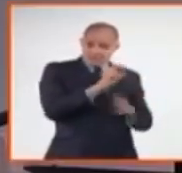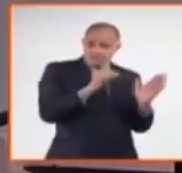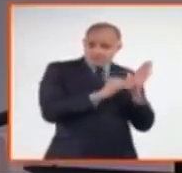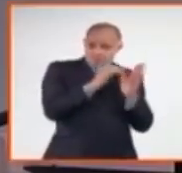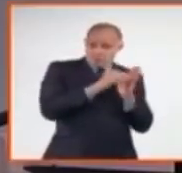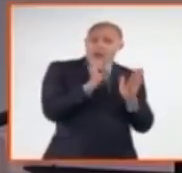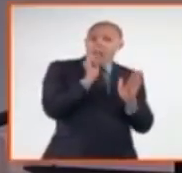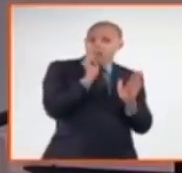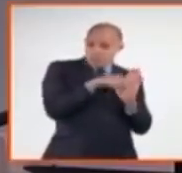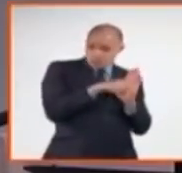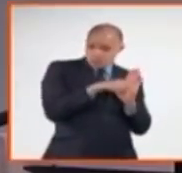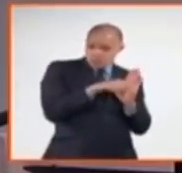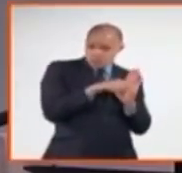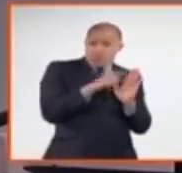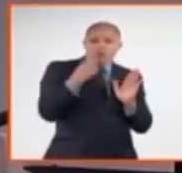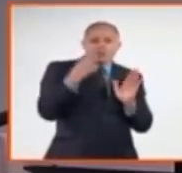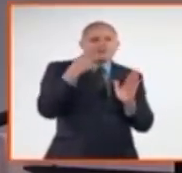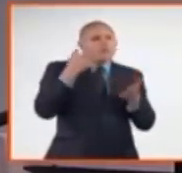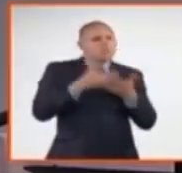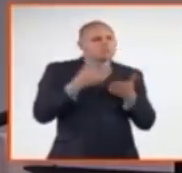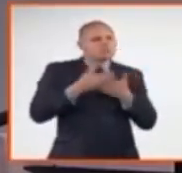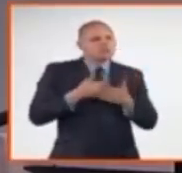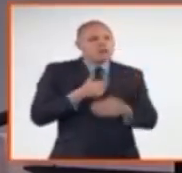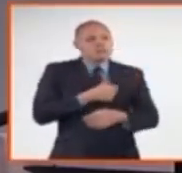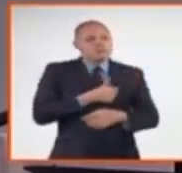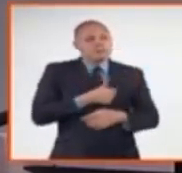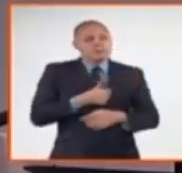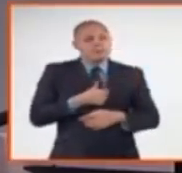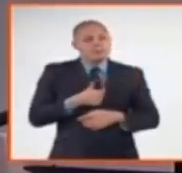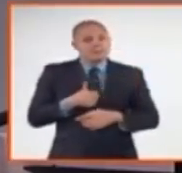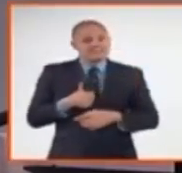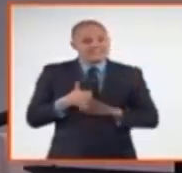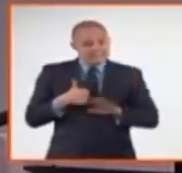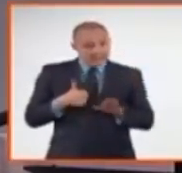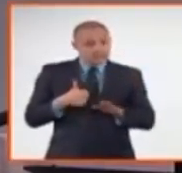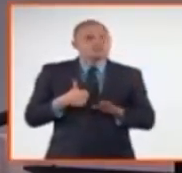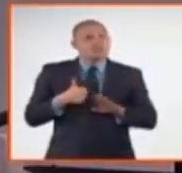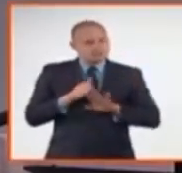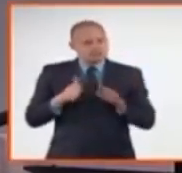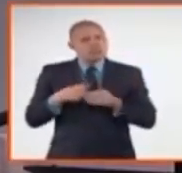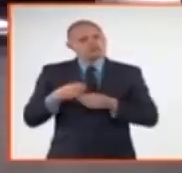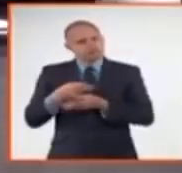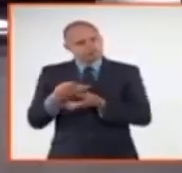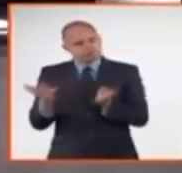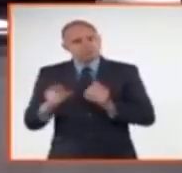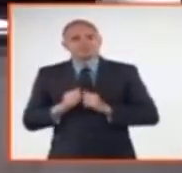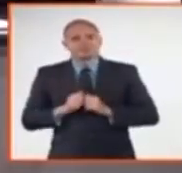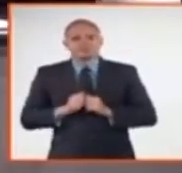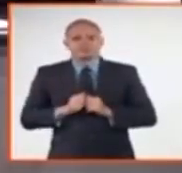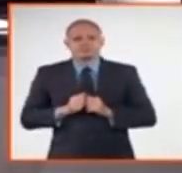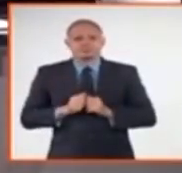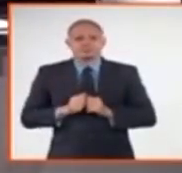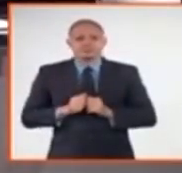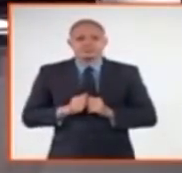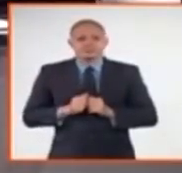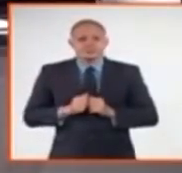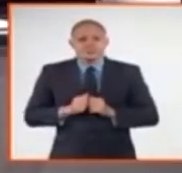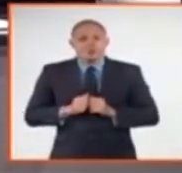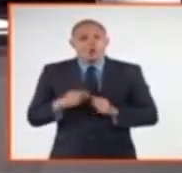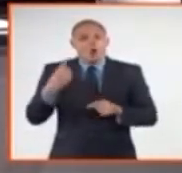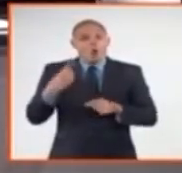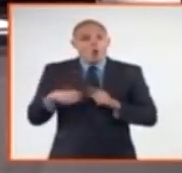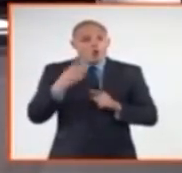lidera para la distribución y uso humano y cómo se van aplicando y la apertura de nuevos de nuevos espacios porque no